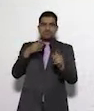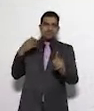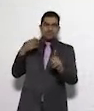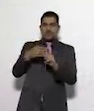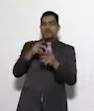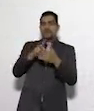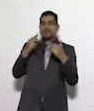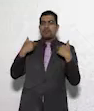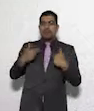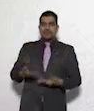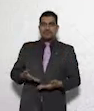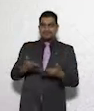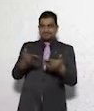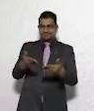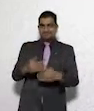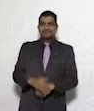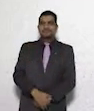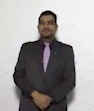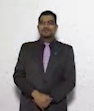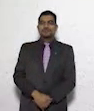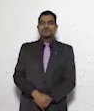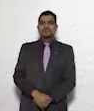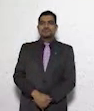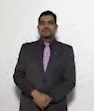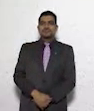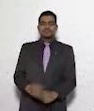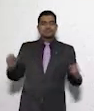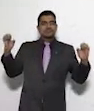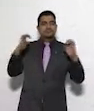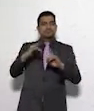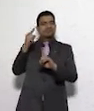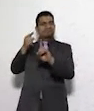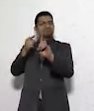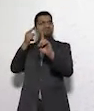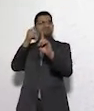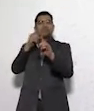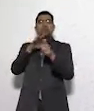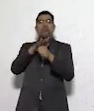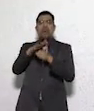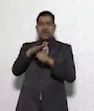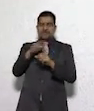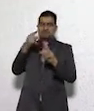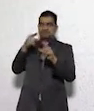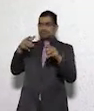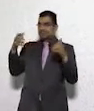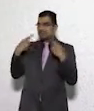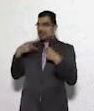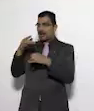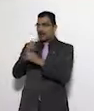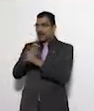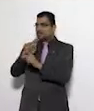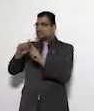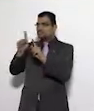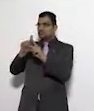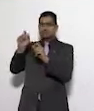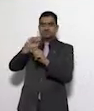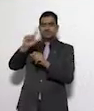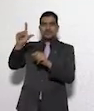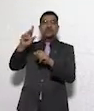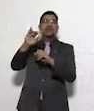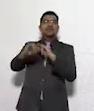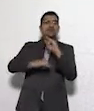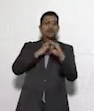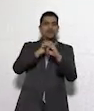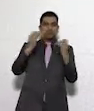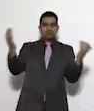derechos humanos. El objetivo de este encuentro es reunir a personas especialistas nacionales e internacionales